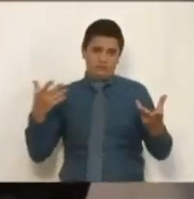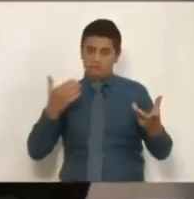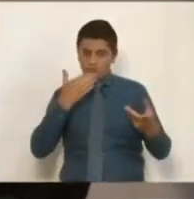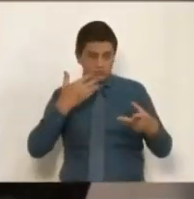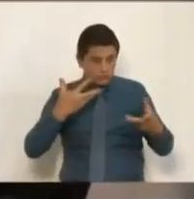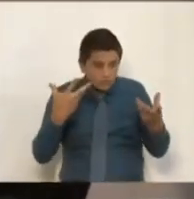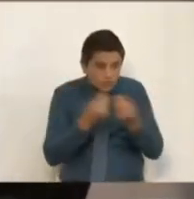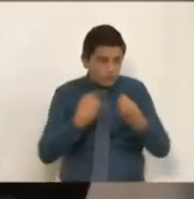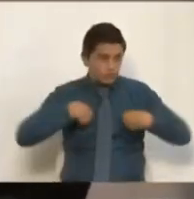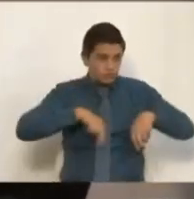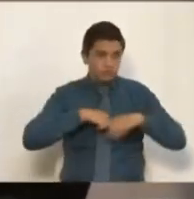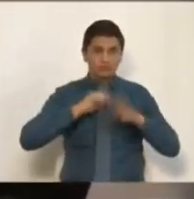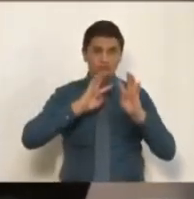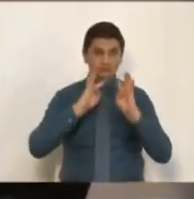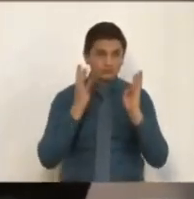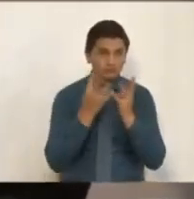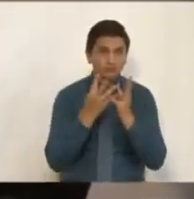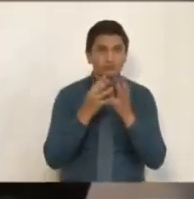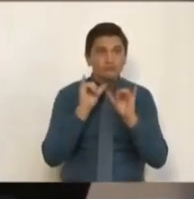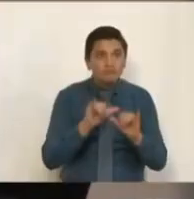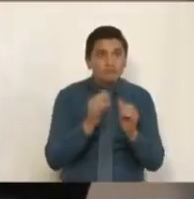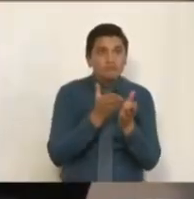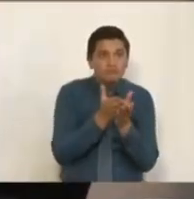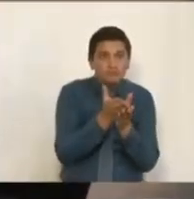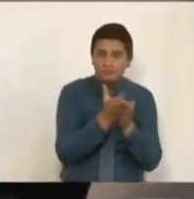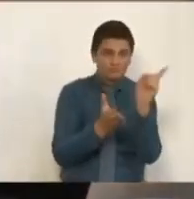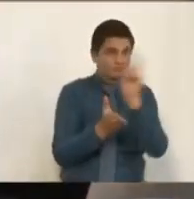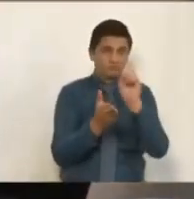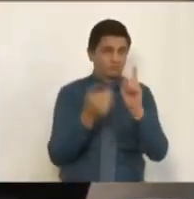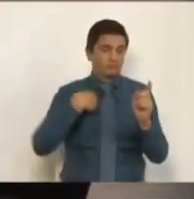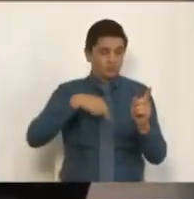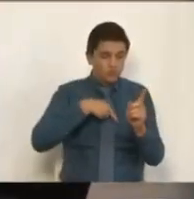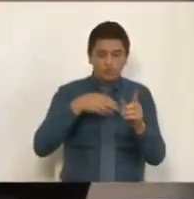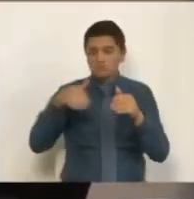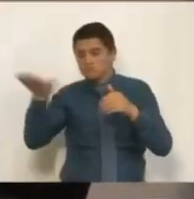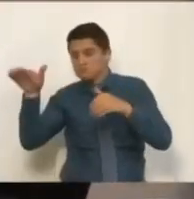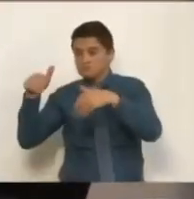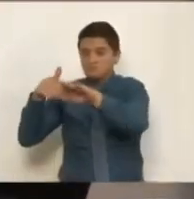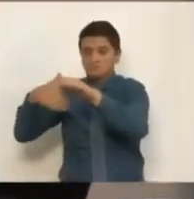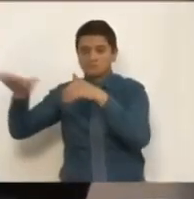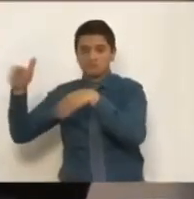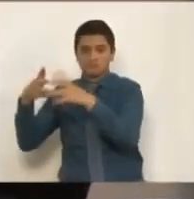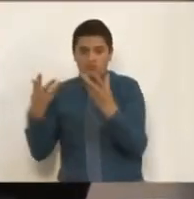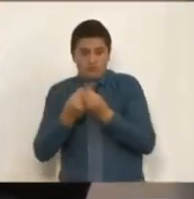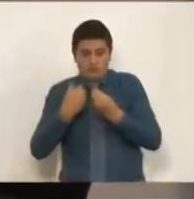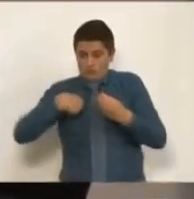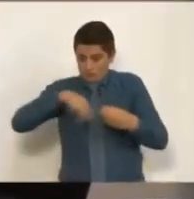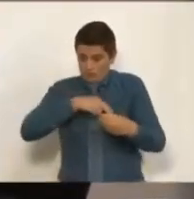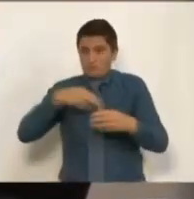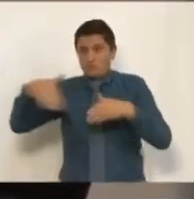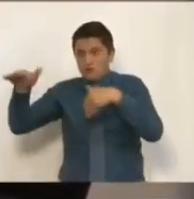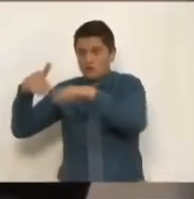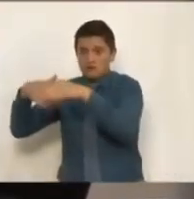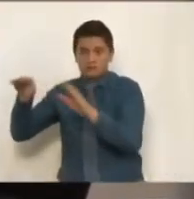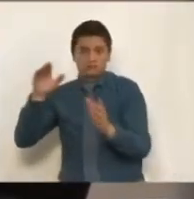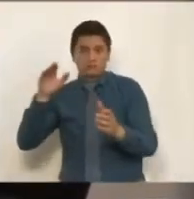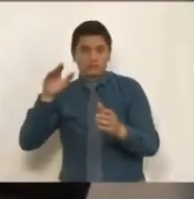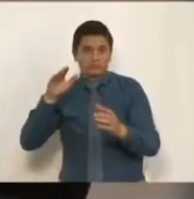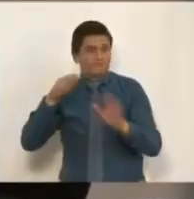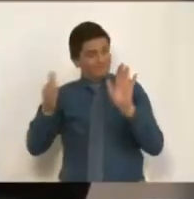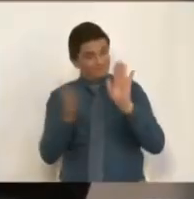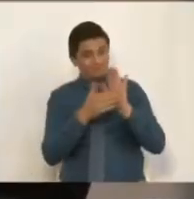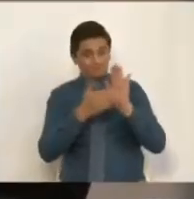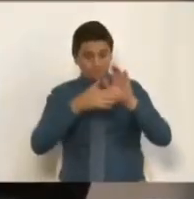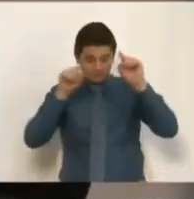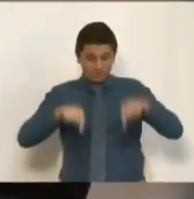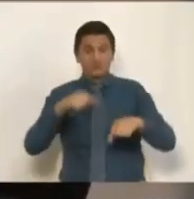Nosotros nos vamos a retirar a paso seguido de esta sesión como una manera de notificarle al país que en el gobierno del presidente Duque, aquí